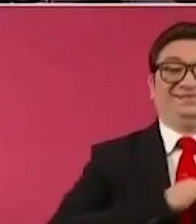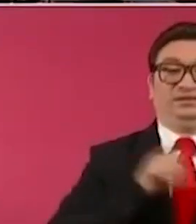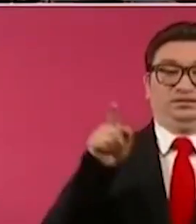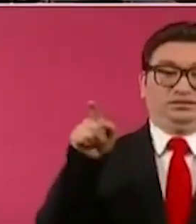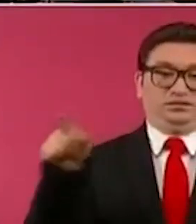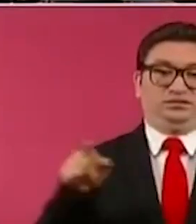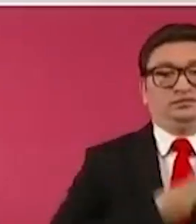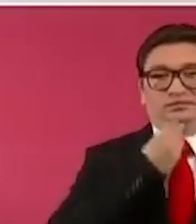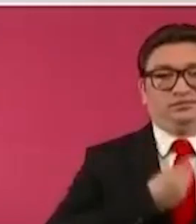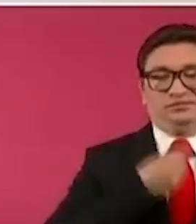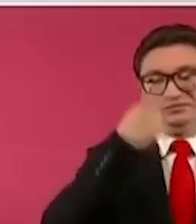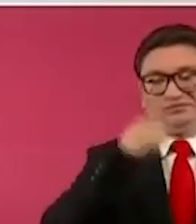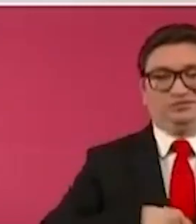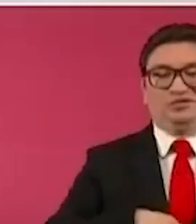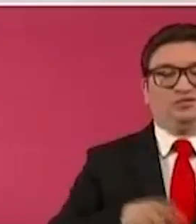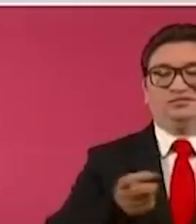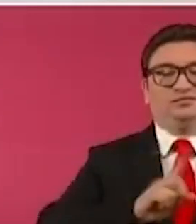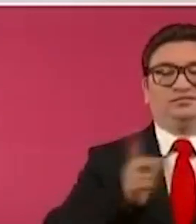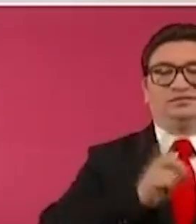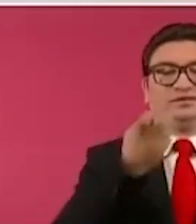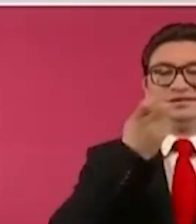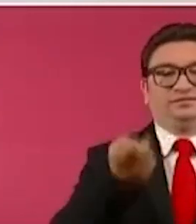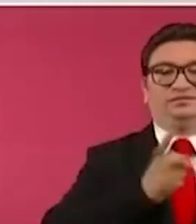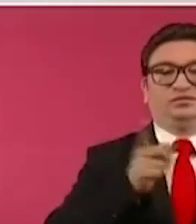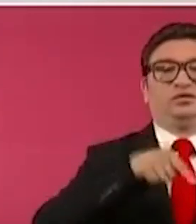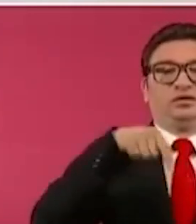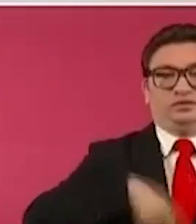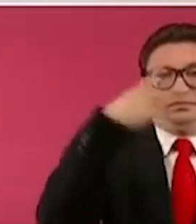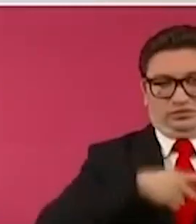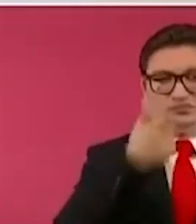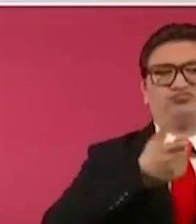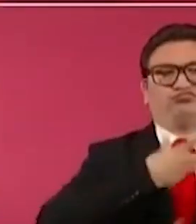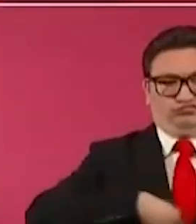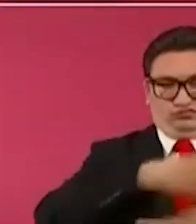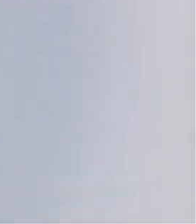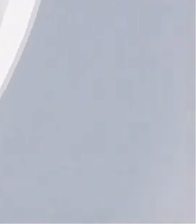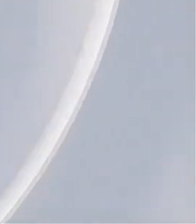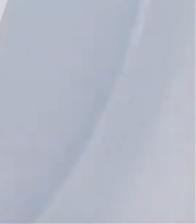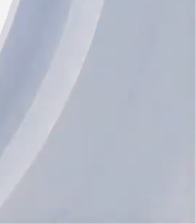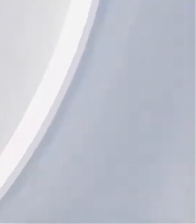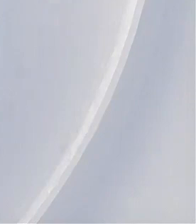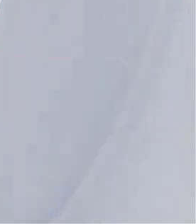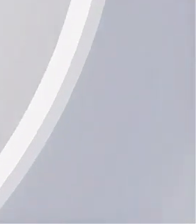No va a suceder así. Está bien la economía, está creciendo nuestra